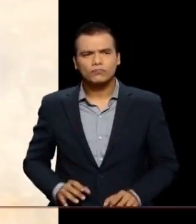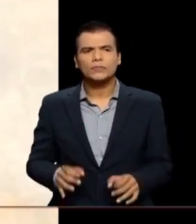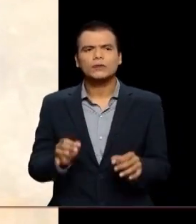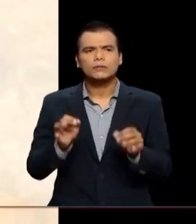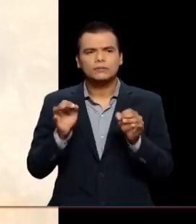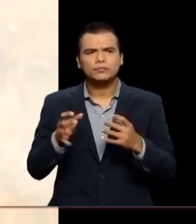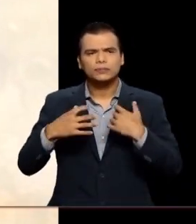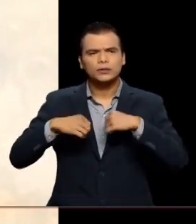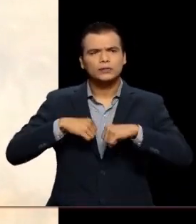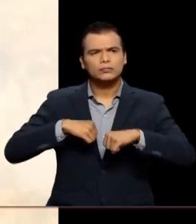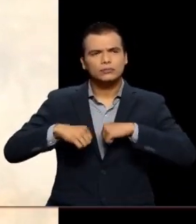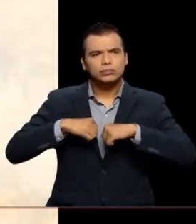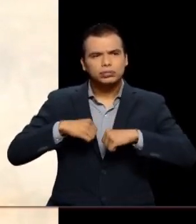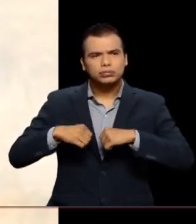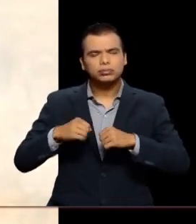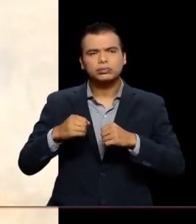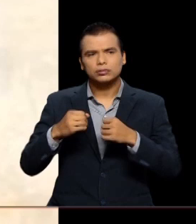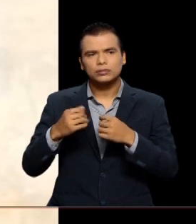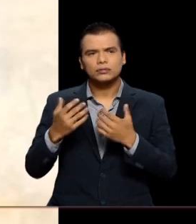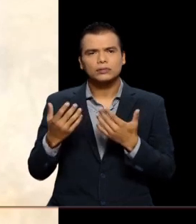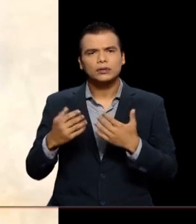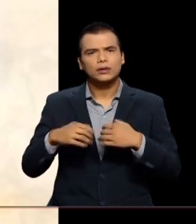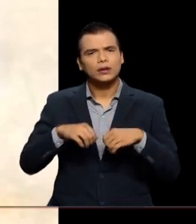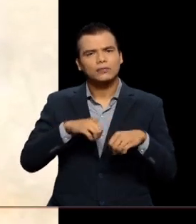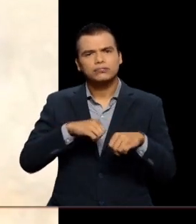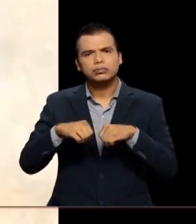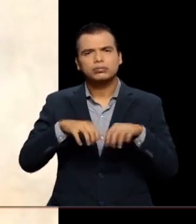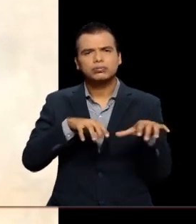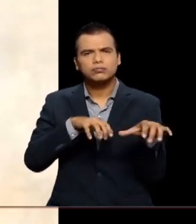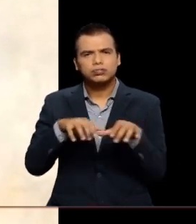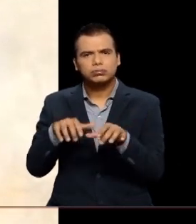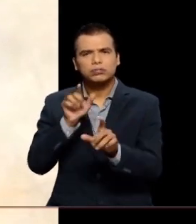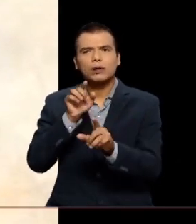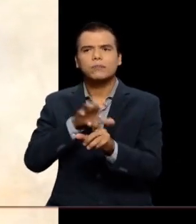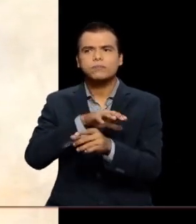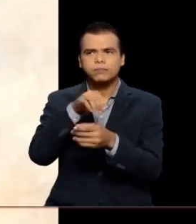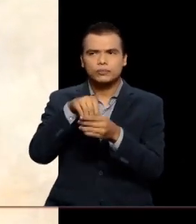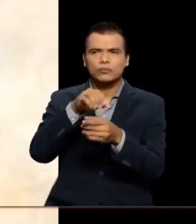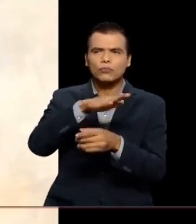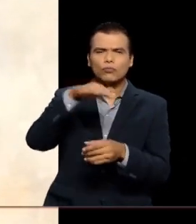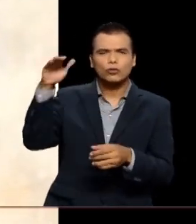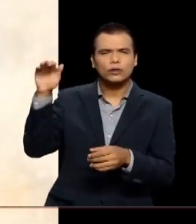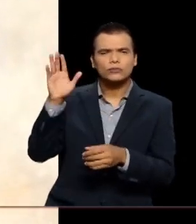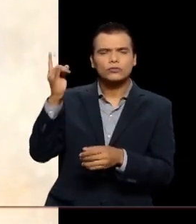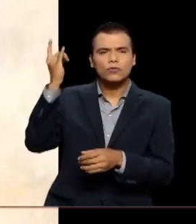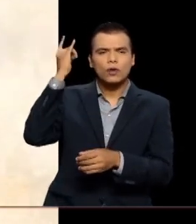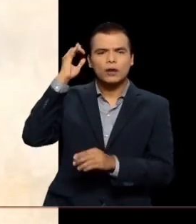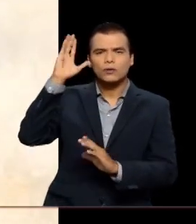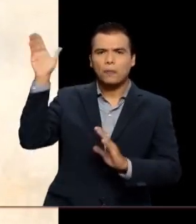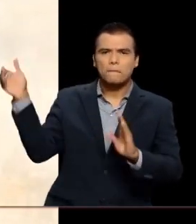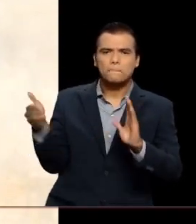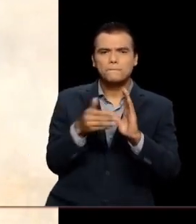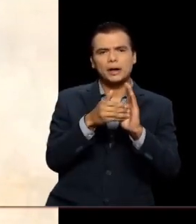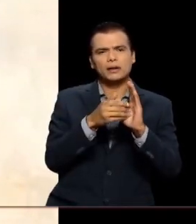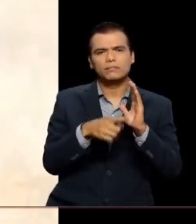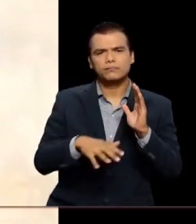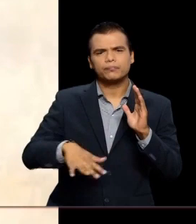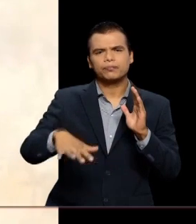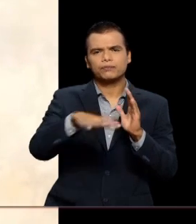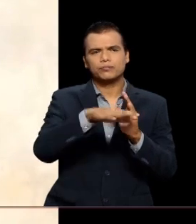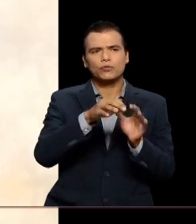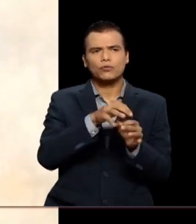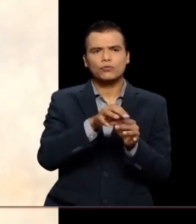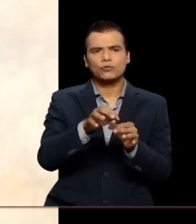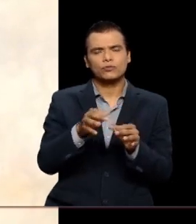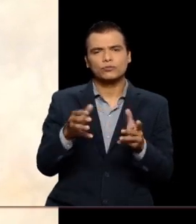desarrollando operaciones militares en la zona rural montañosa para poder contener cualquier tipo de amenaza frente a la veracidad o no